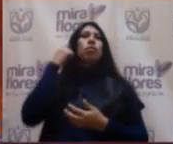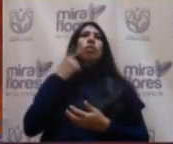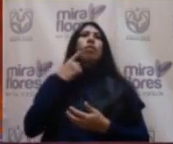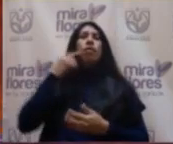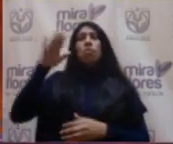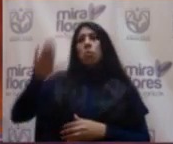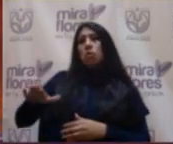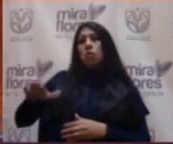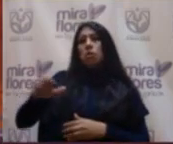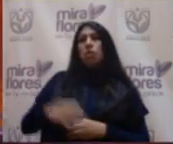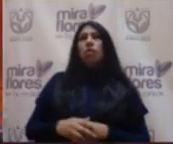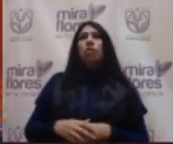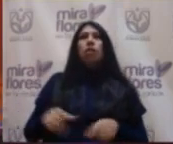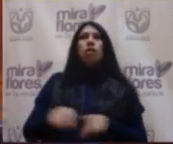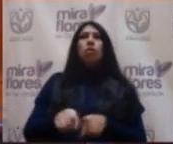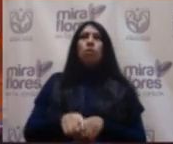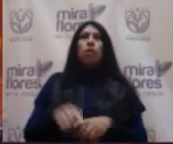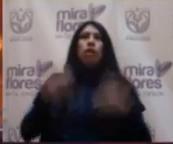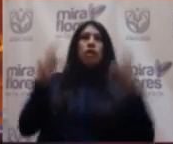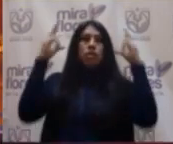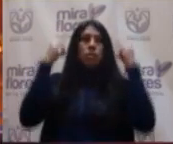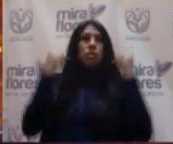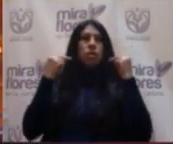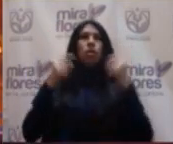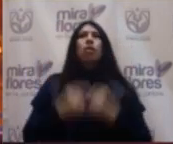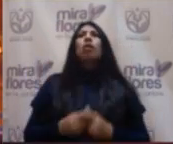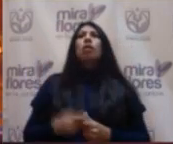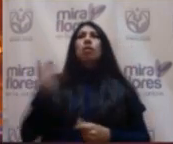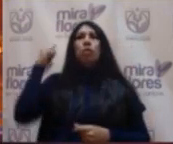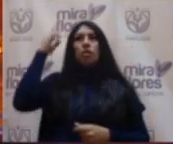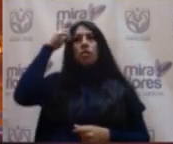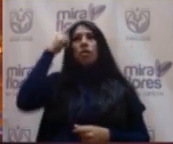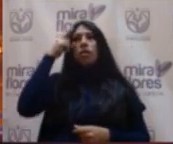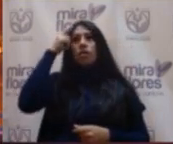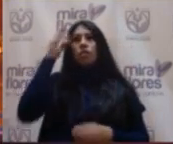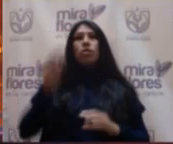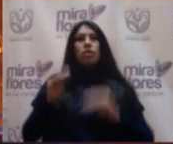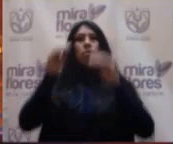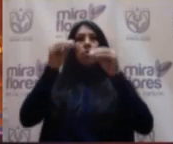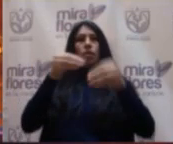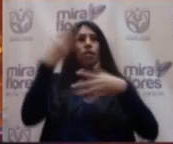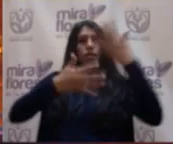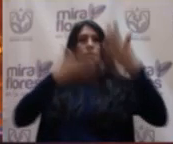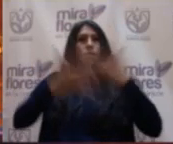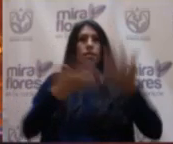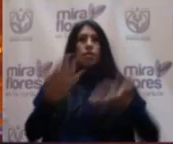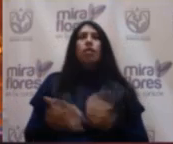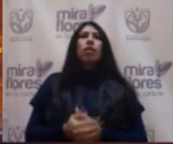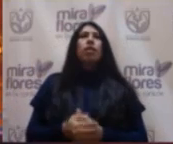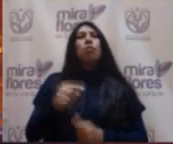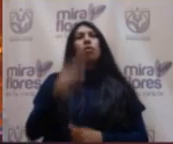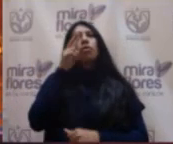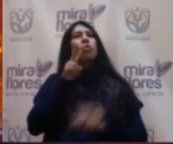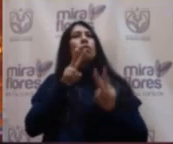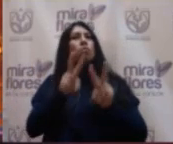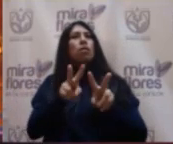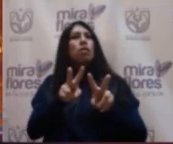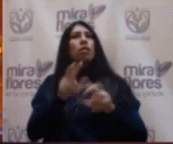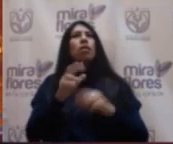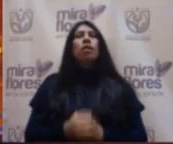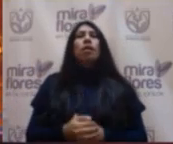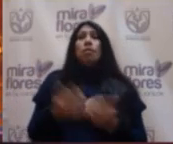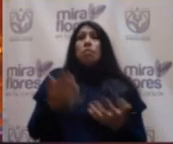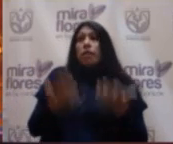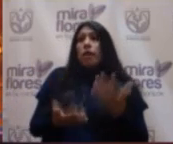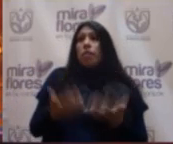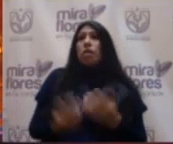niña, auditiva, y por eso también es asistida con lengua de señas. Esa es la razón por la que ustedes ven quizá una